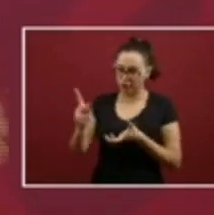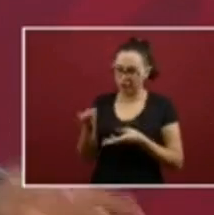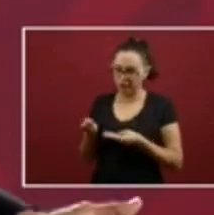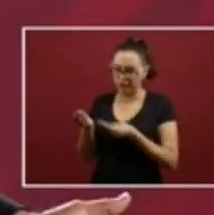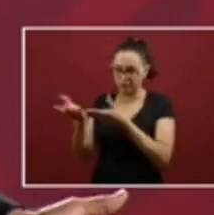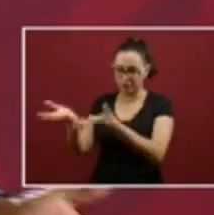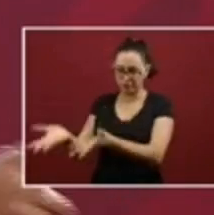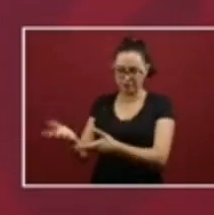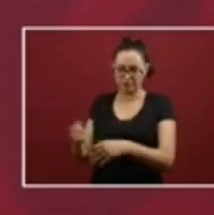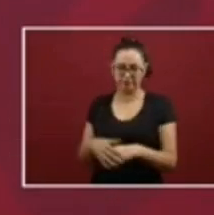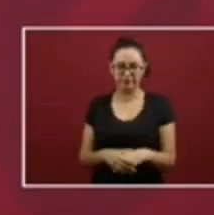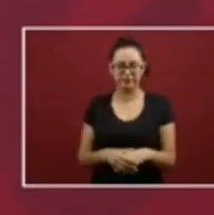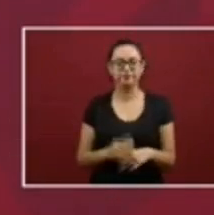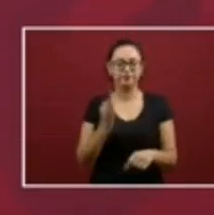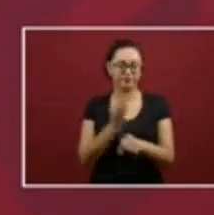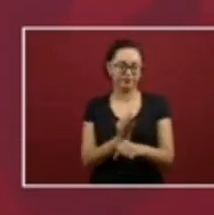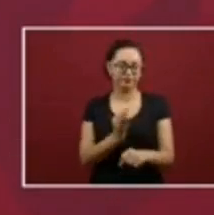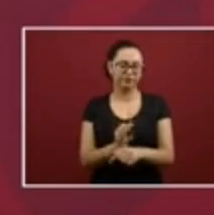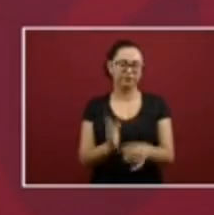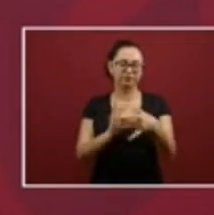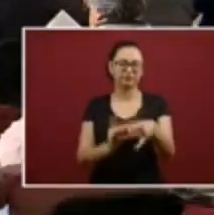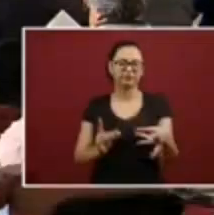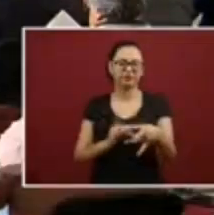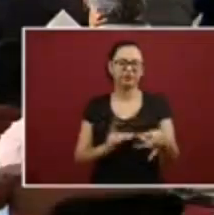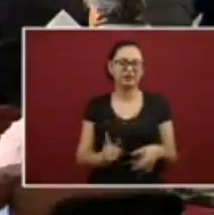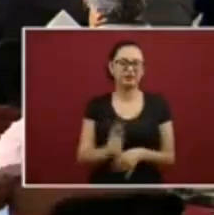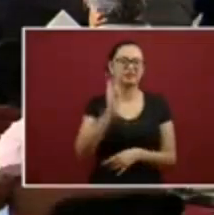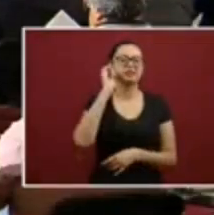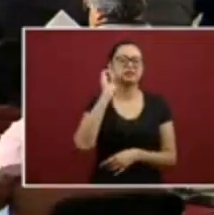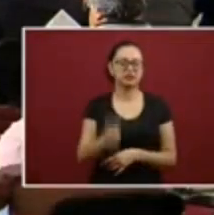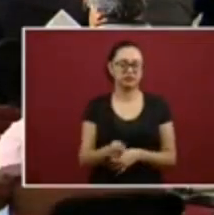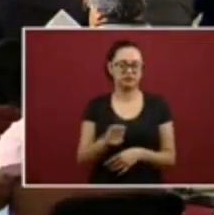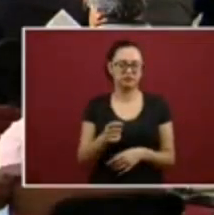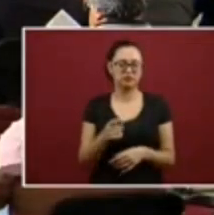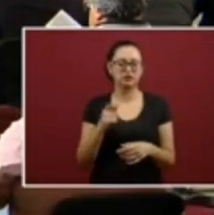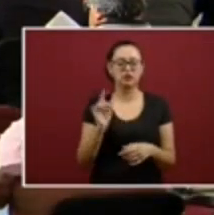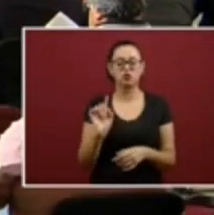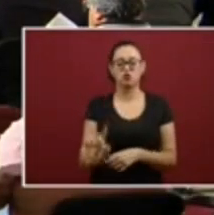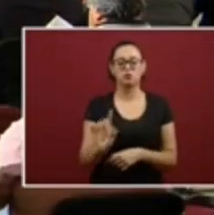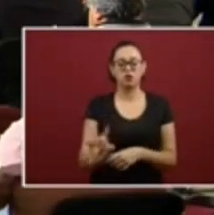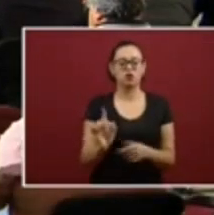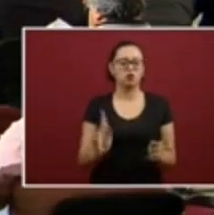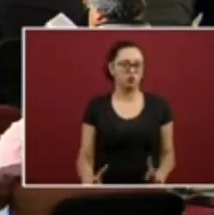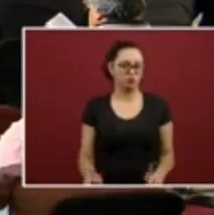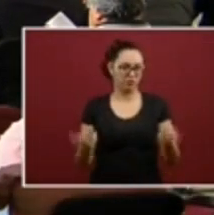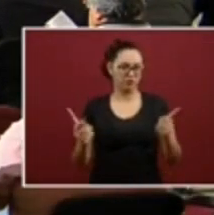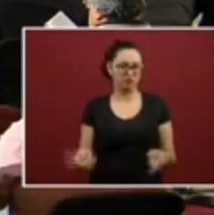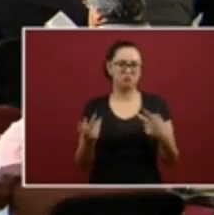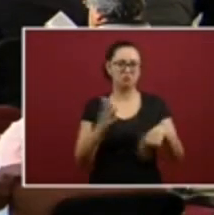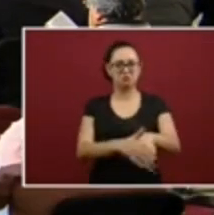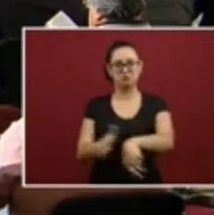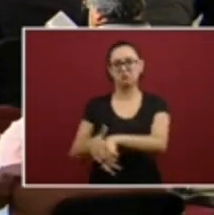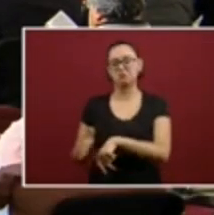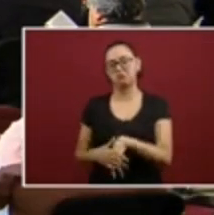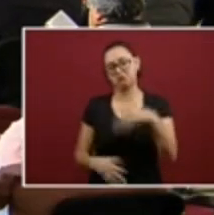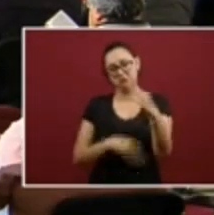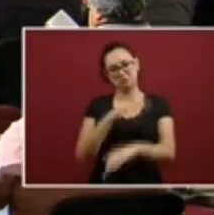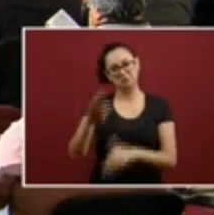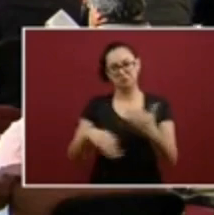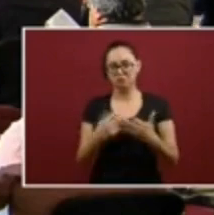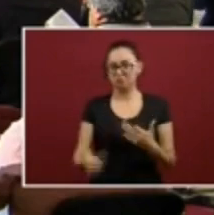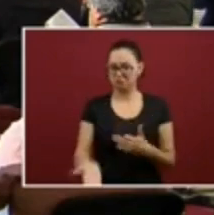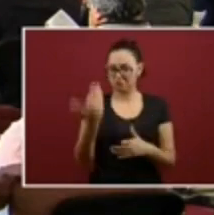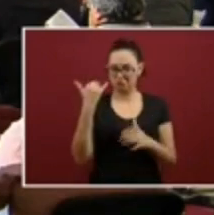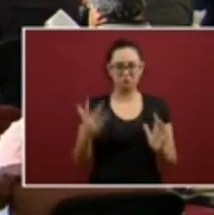Entonces él nos va a explicar en qué va a consistir la subasta del domingo. Invitamos a todos a participar.